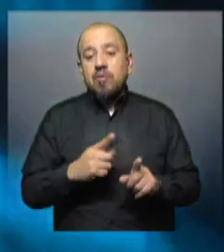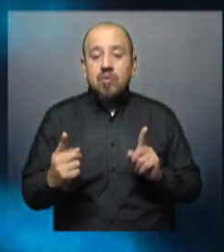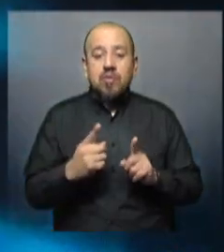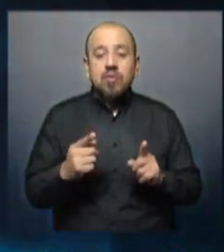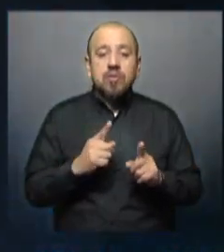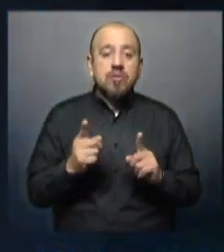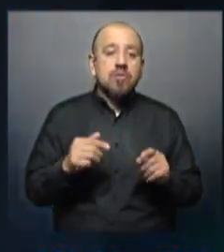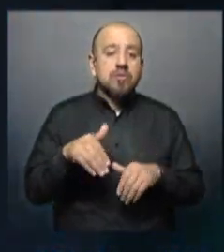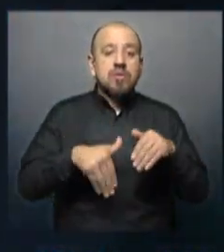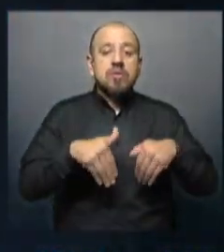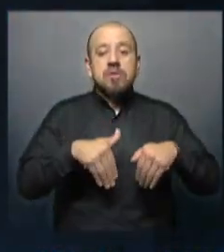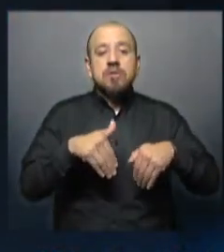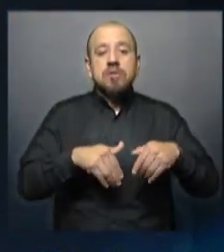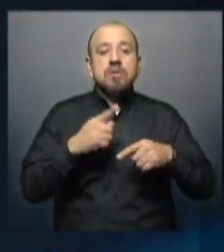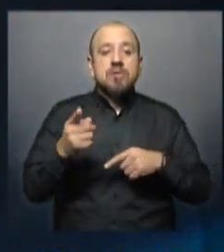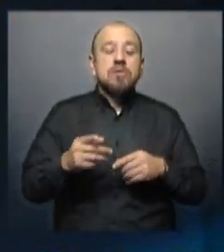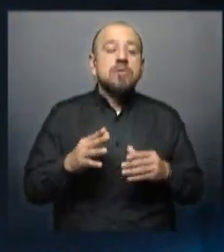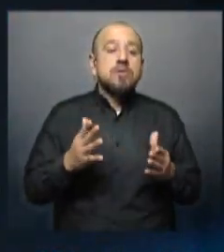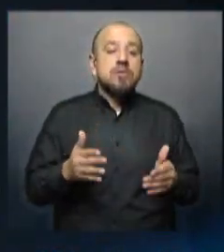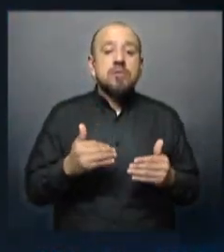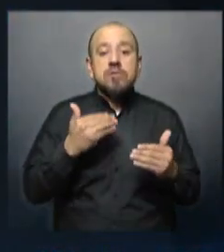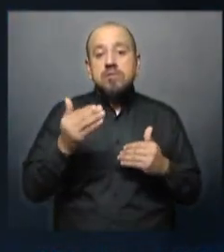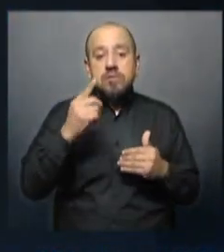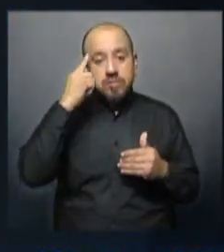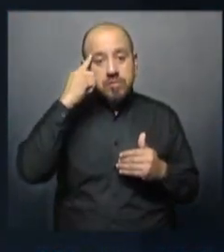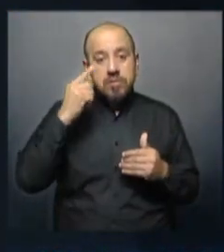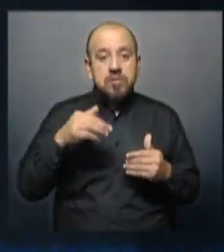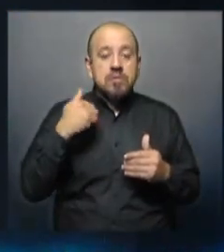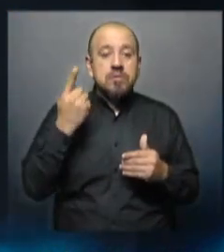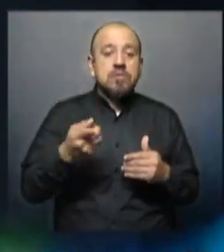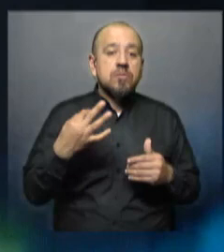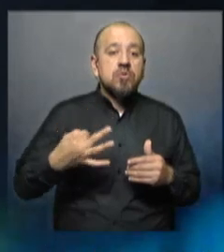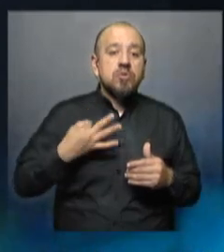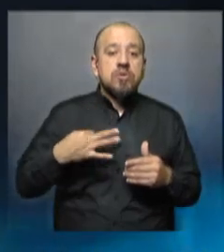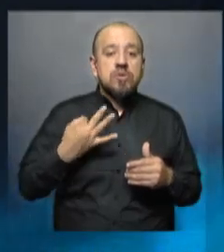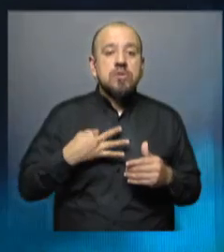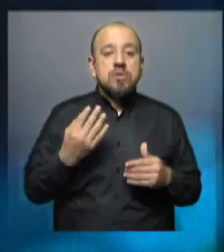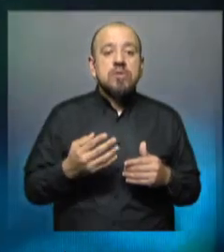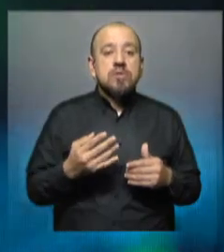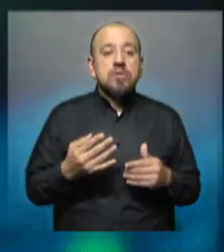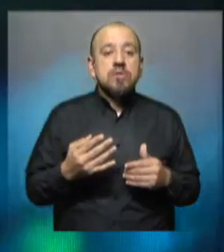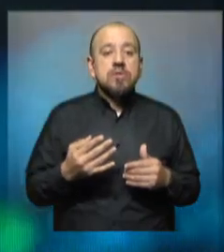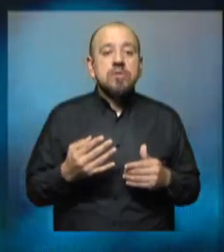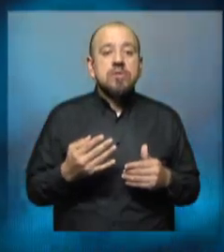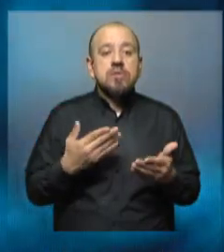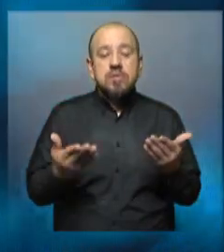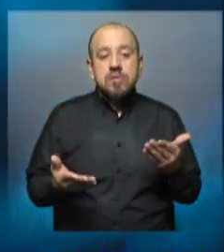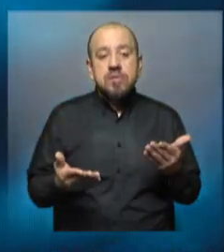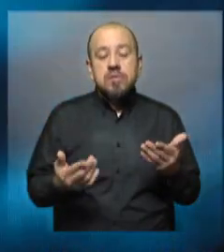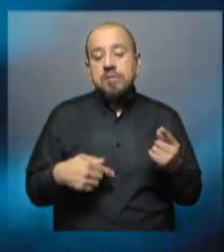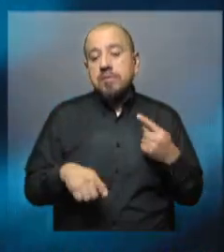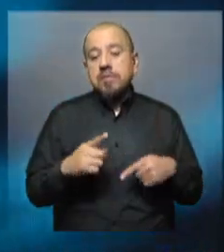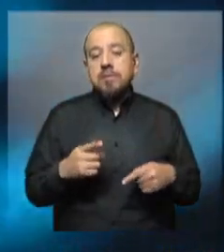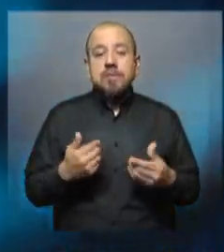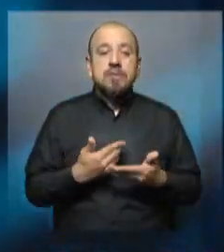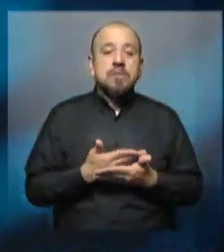afectado por elecciones no afectado por ciclo electoral sino pensando en las próximas décadas y que es la contrapara contra cara menos visible